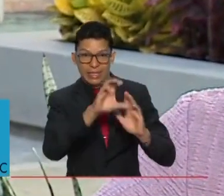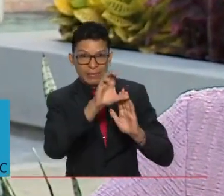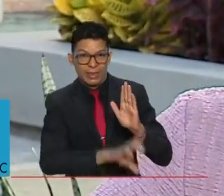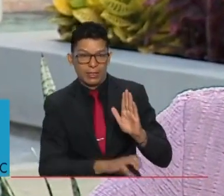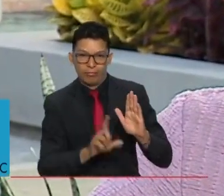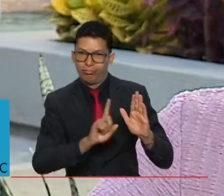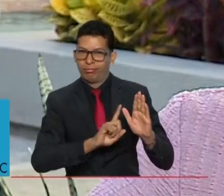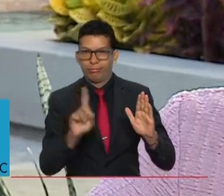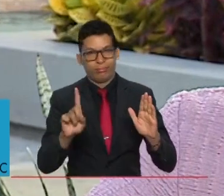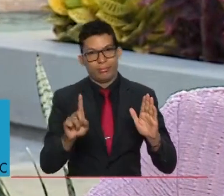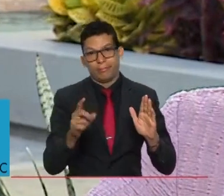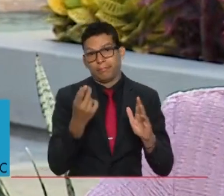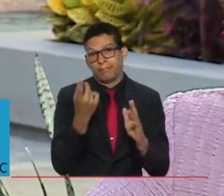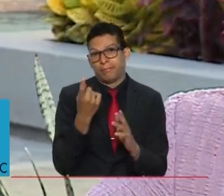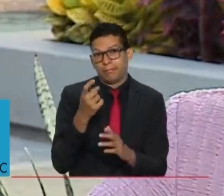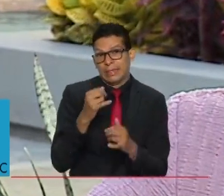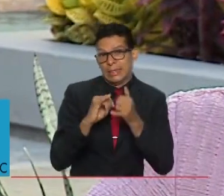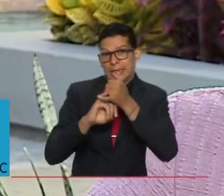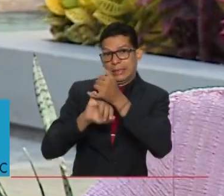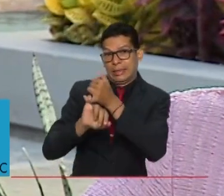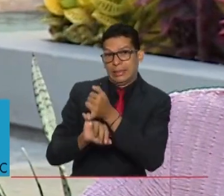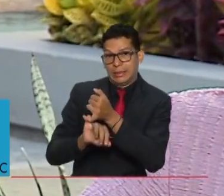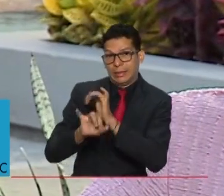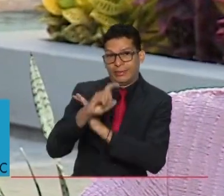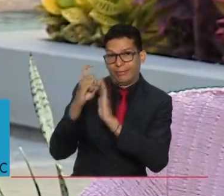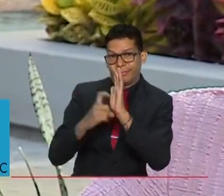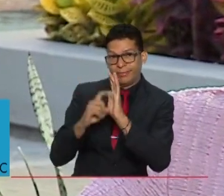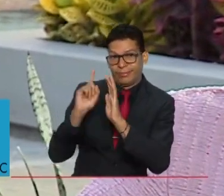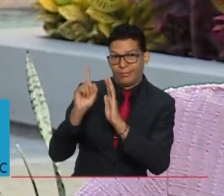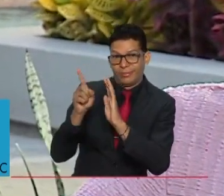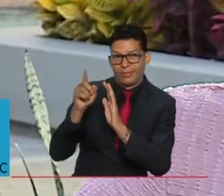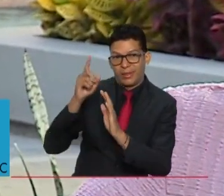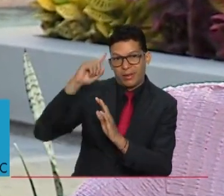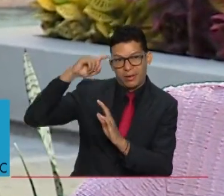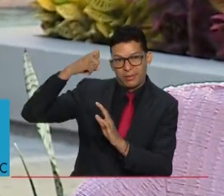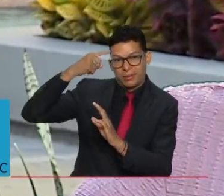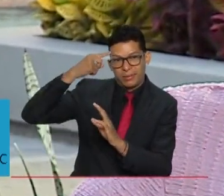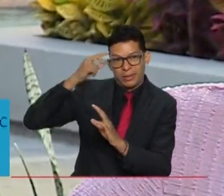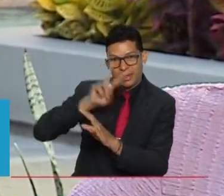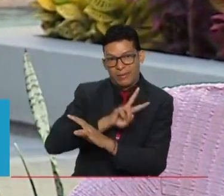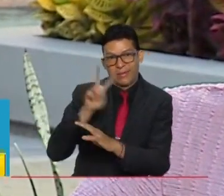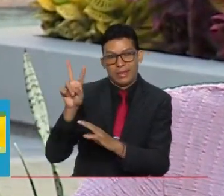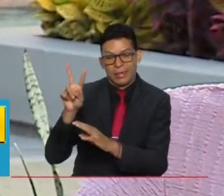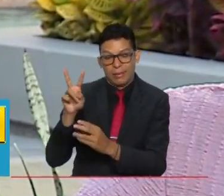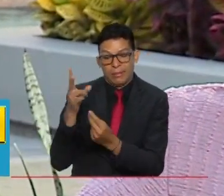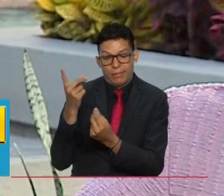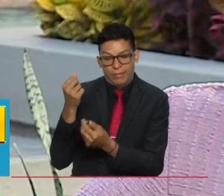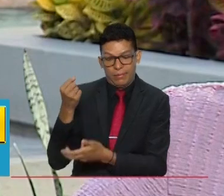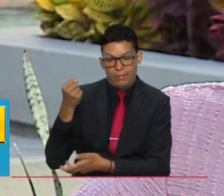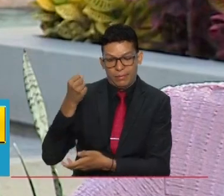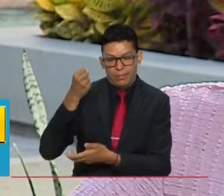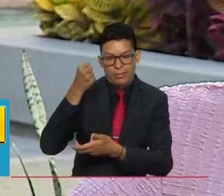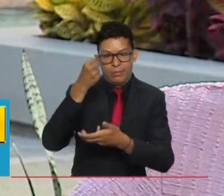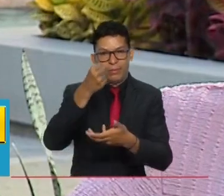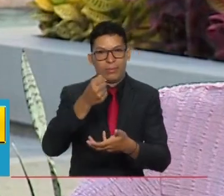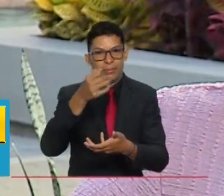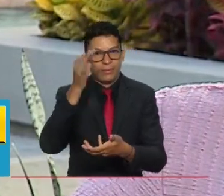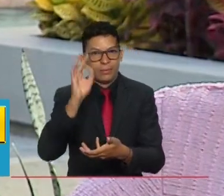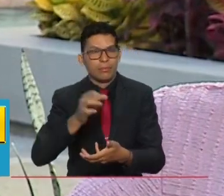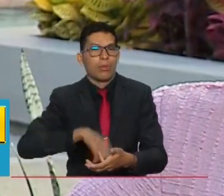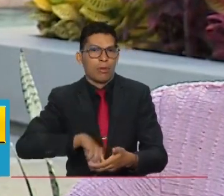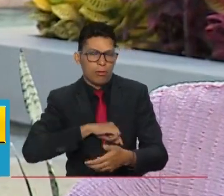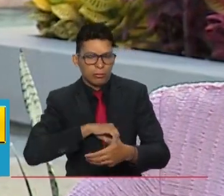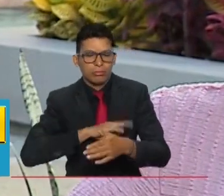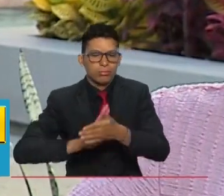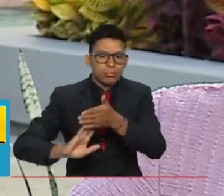directamente de la gobernación del Valle. Sin embargo, con los recursos que llegan a la administración municipal, hacemos la